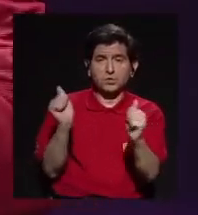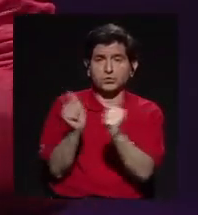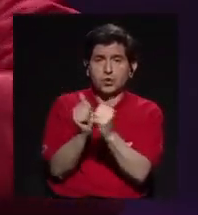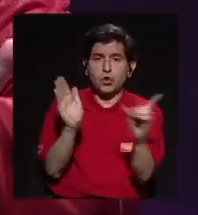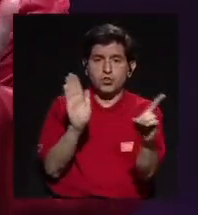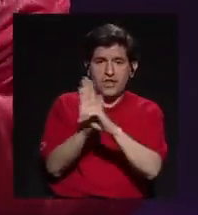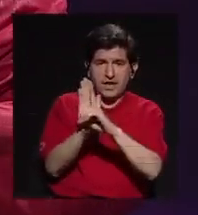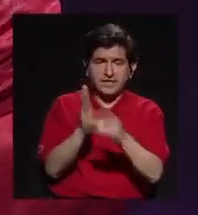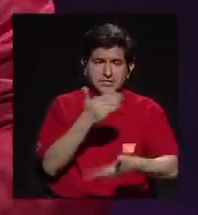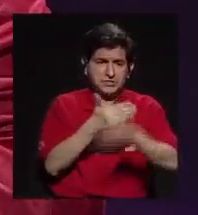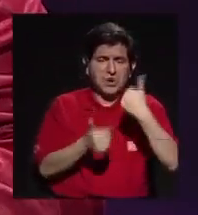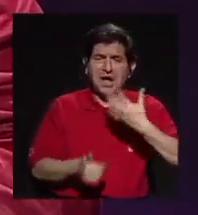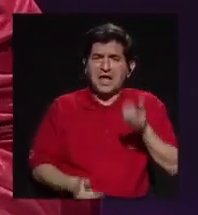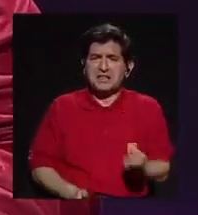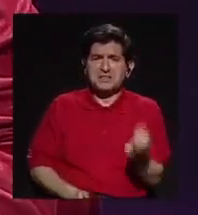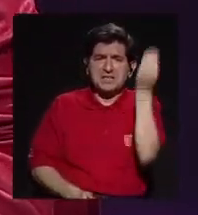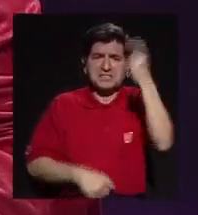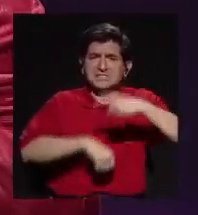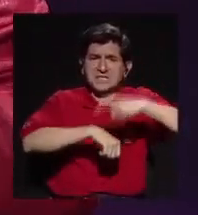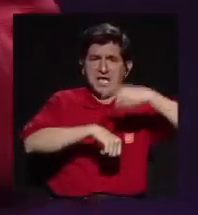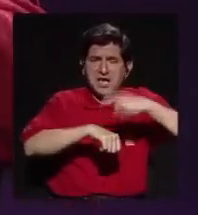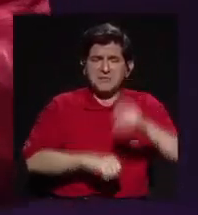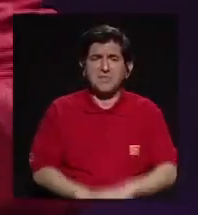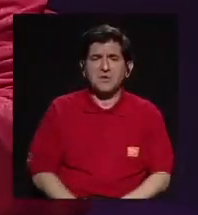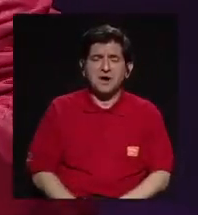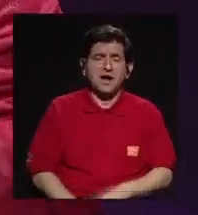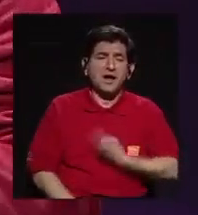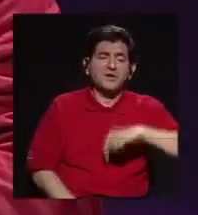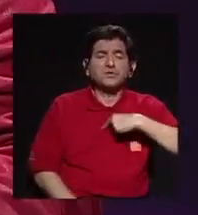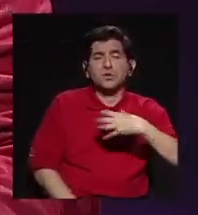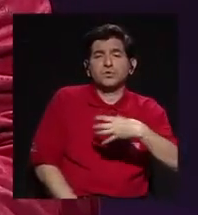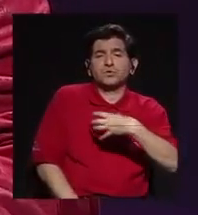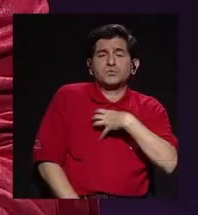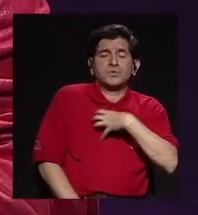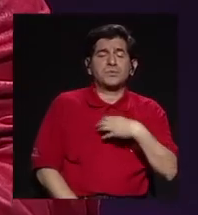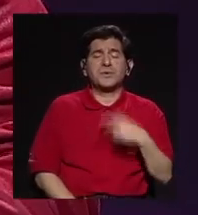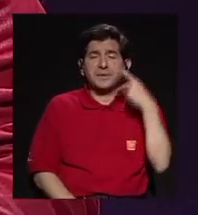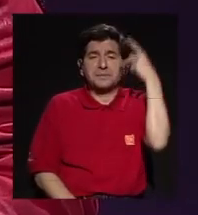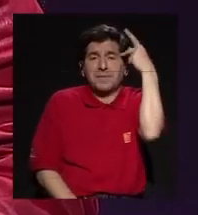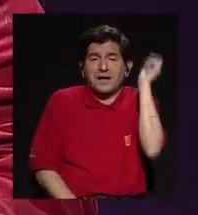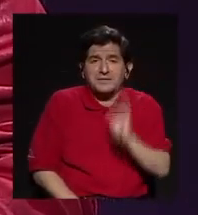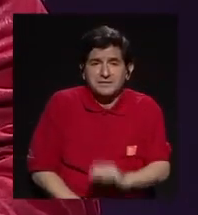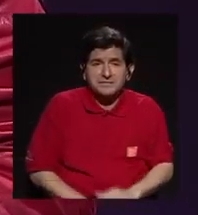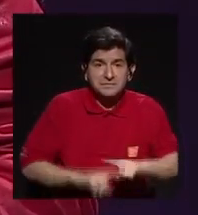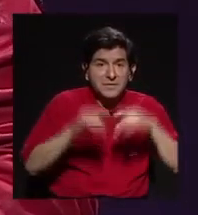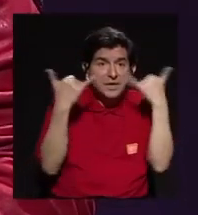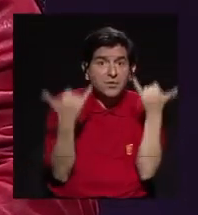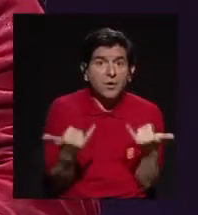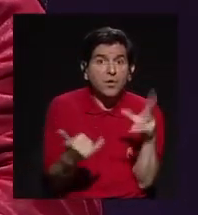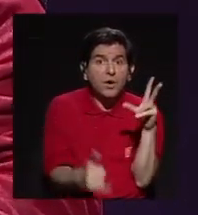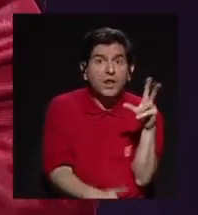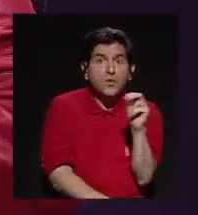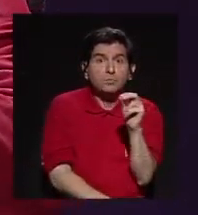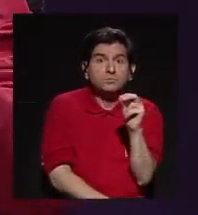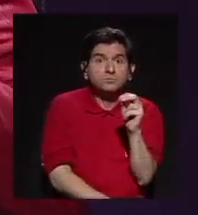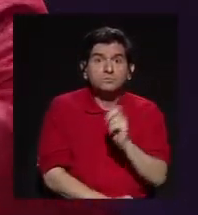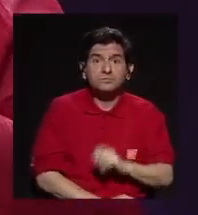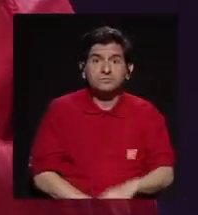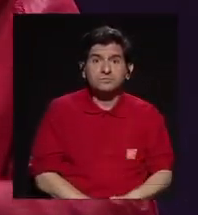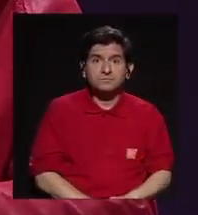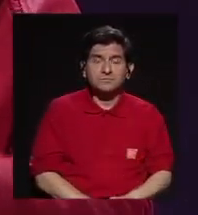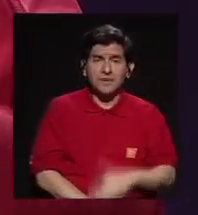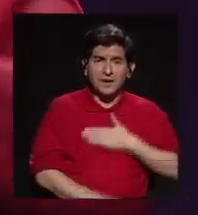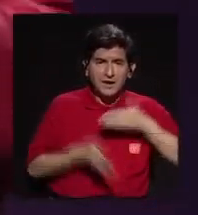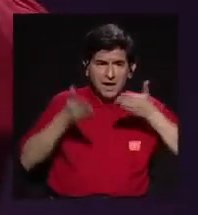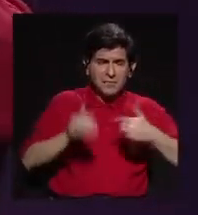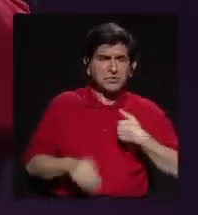Antes nosotras tal vez crecimos en una época en donde éramos propiedad de nuestros papás y de nuestras mamás, pero ahora no. O sea, eso de que a